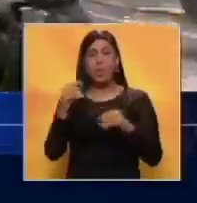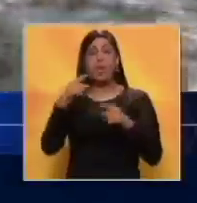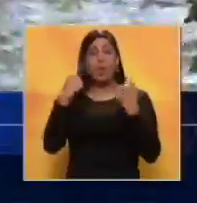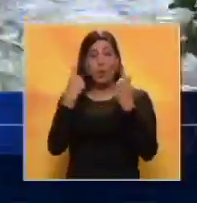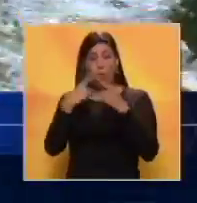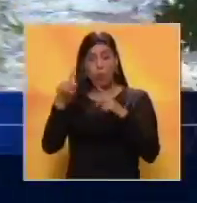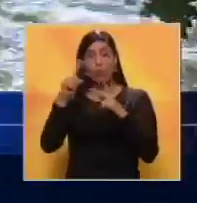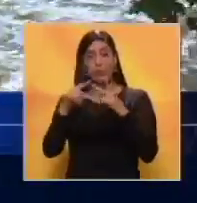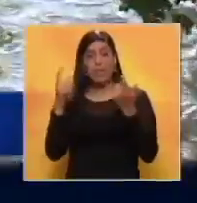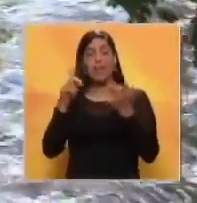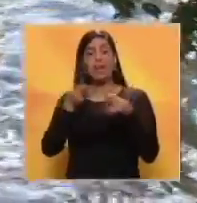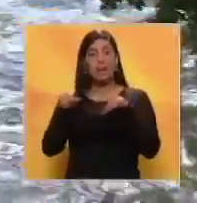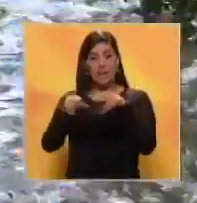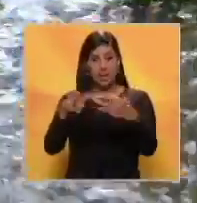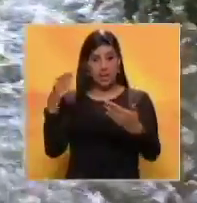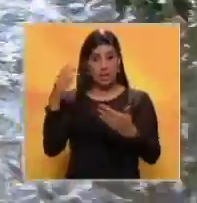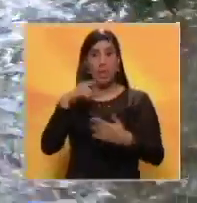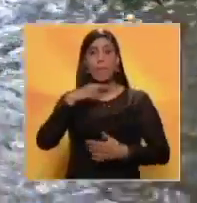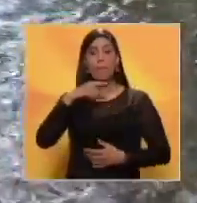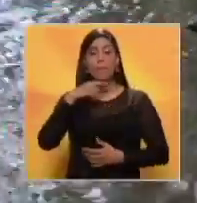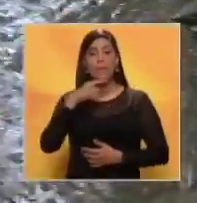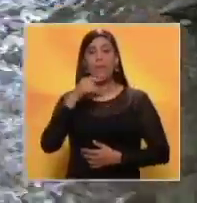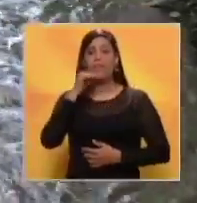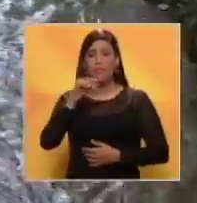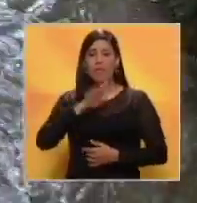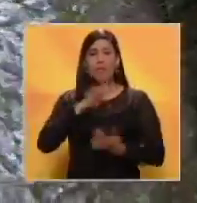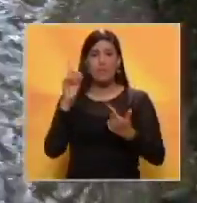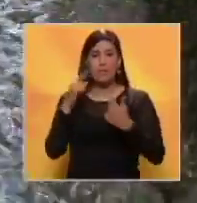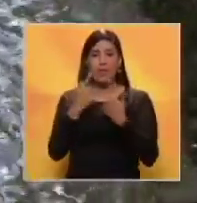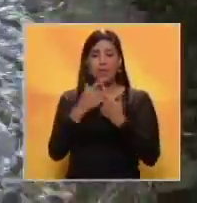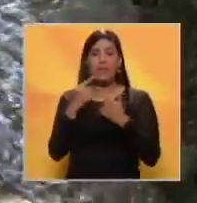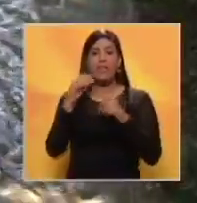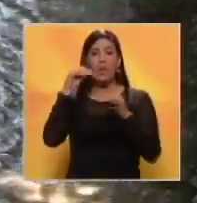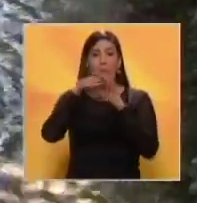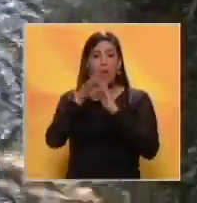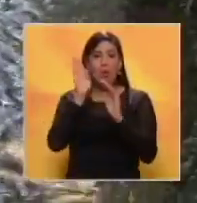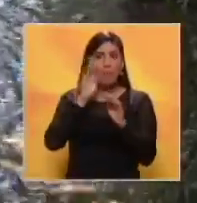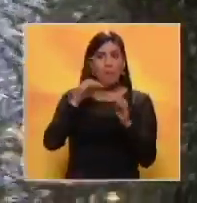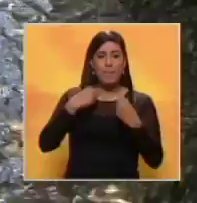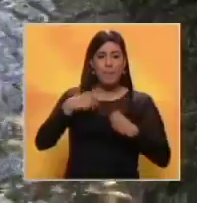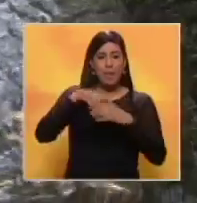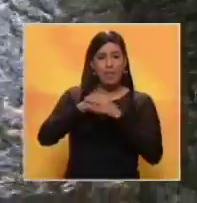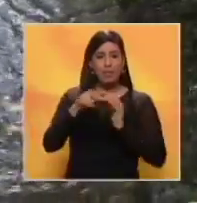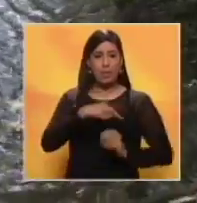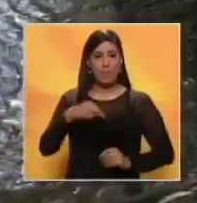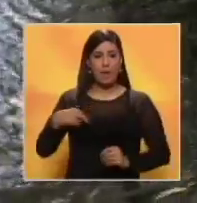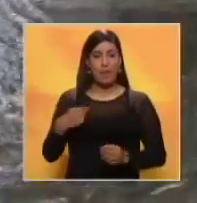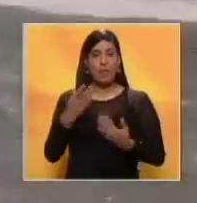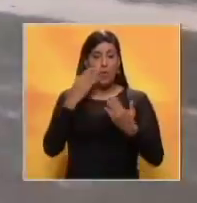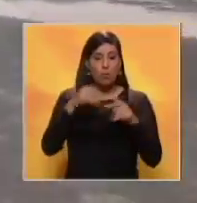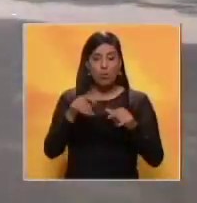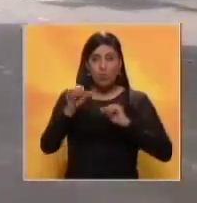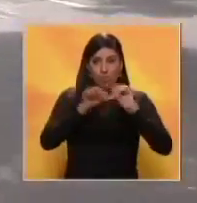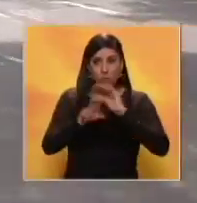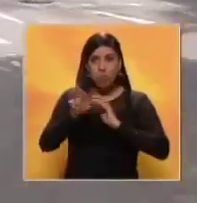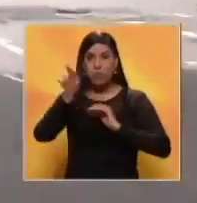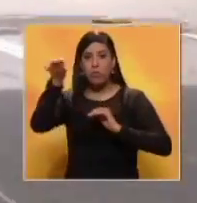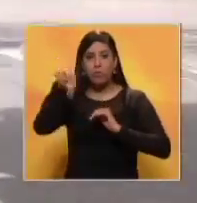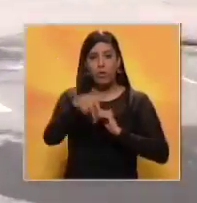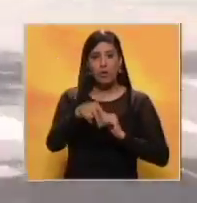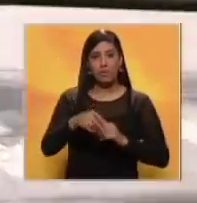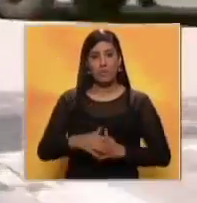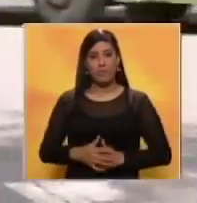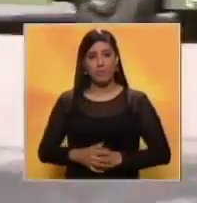habitantes señalan que las riberas del río Valle se ha convertido en guarida de antisociales, muchos de los cuales actúan en estas